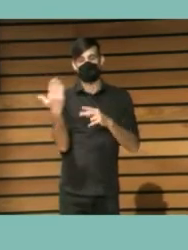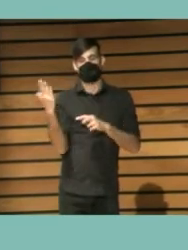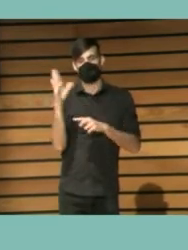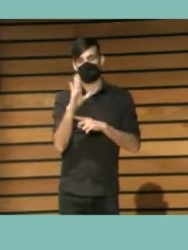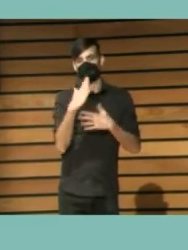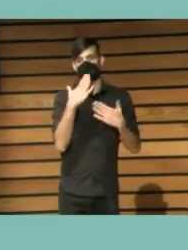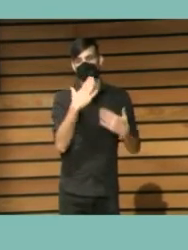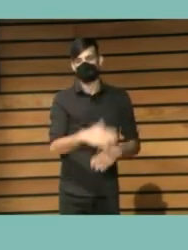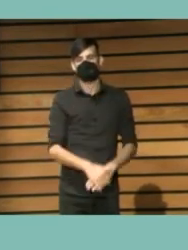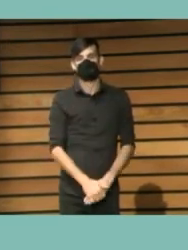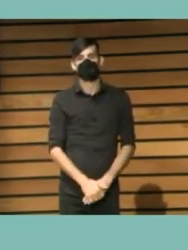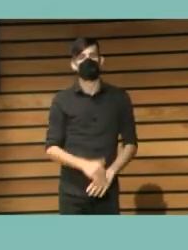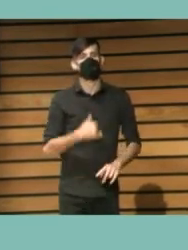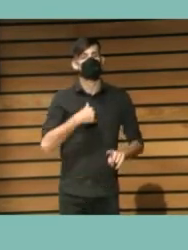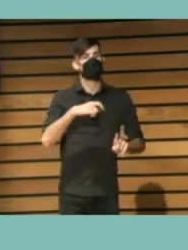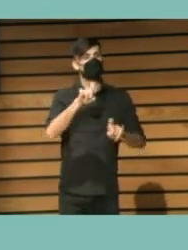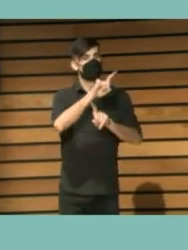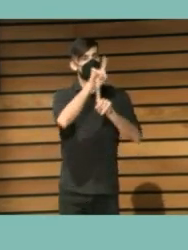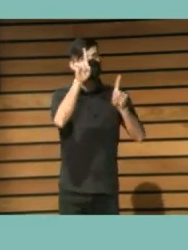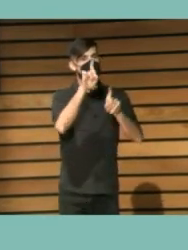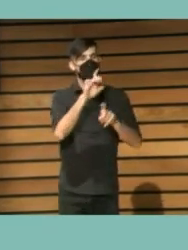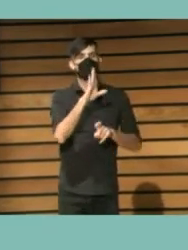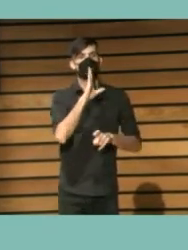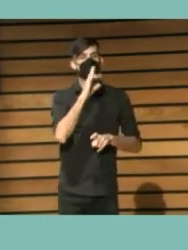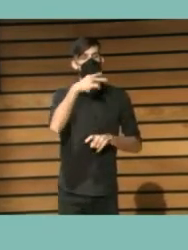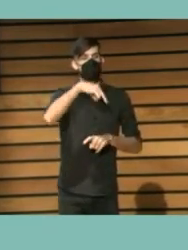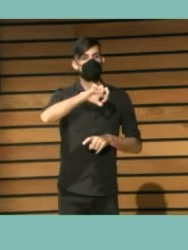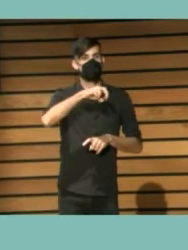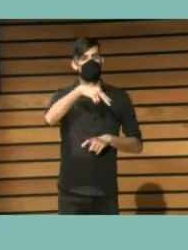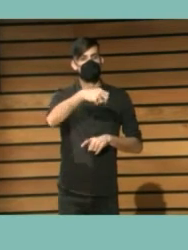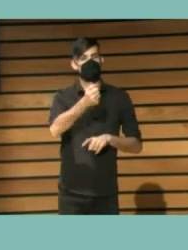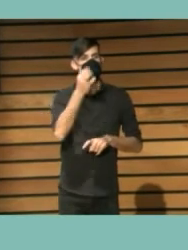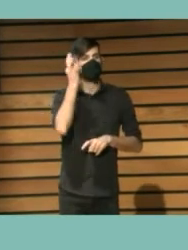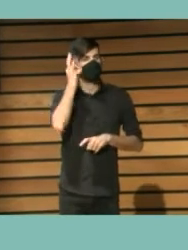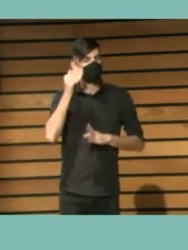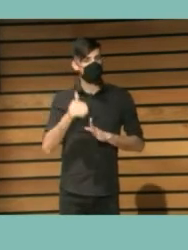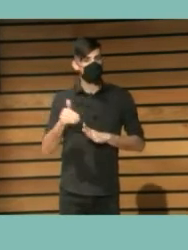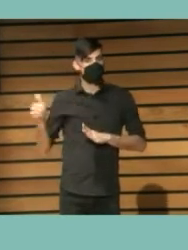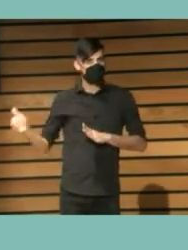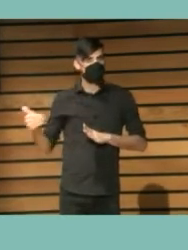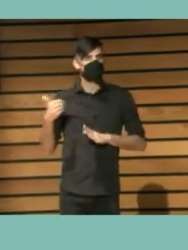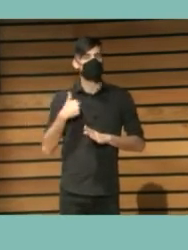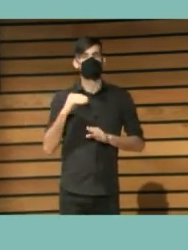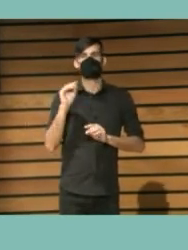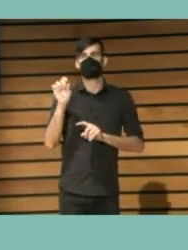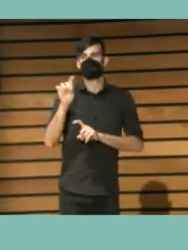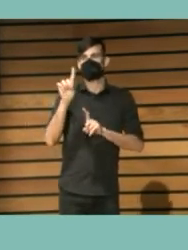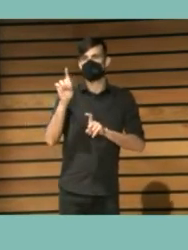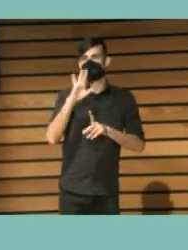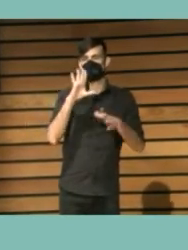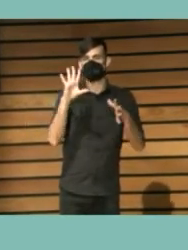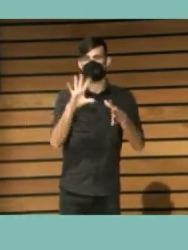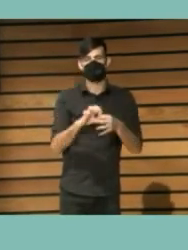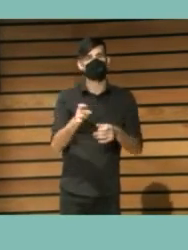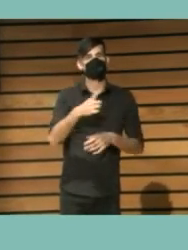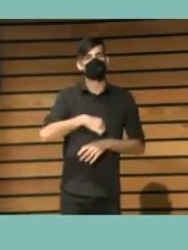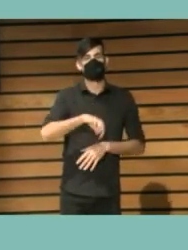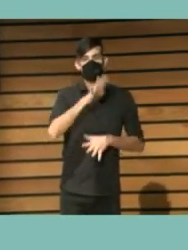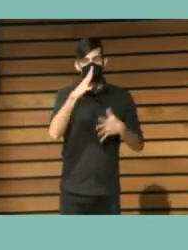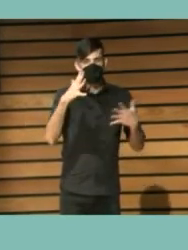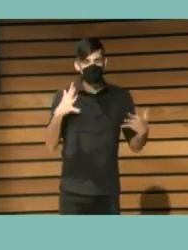mi pregunta va un poco al hilo de lo que ha comentado Nona, desde el punto de vista que no estamos,